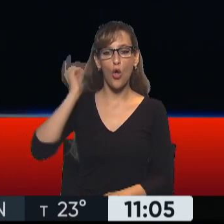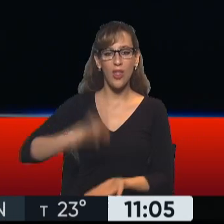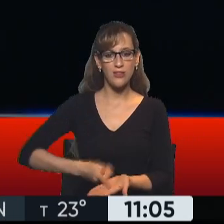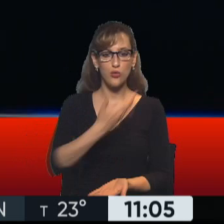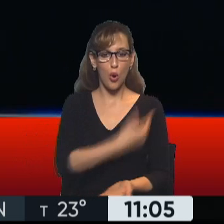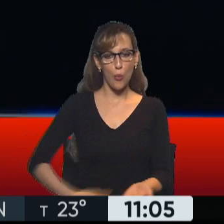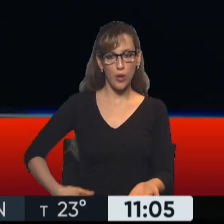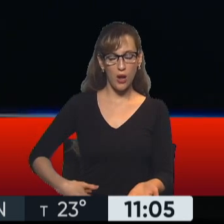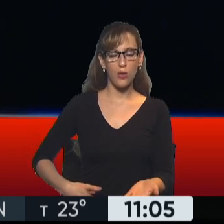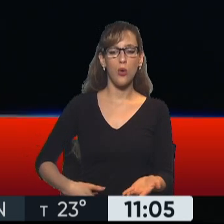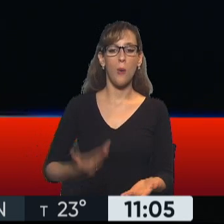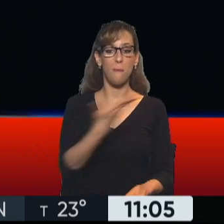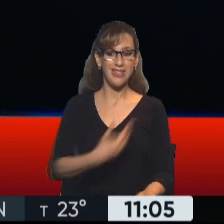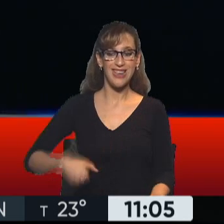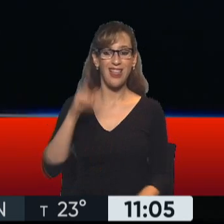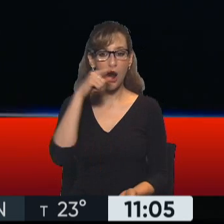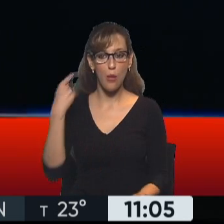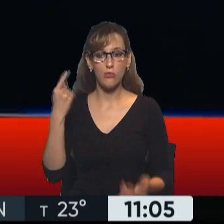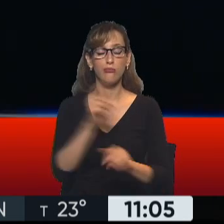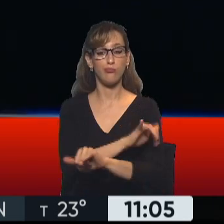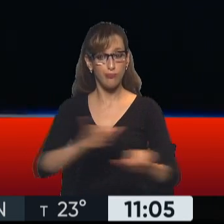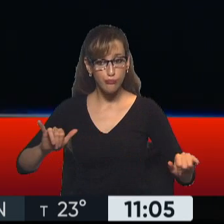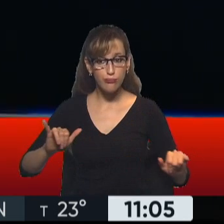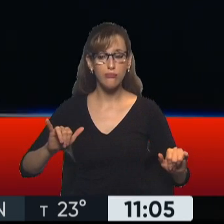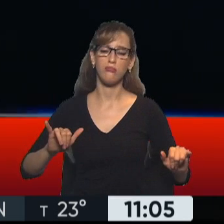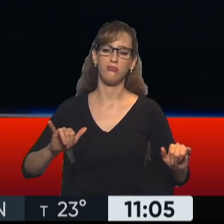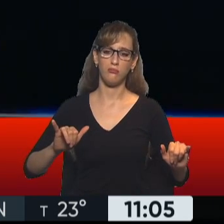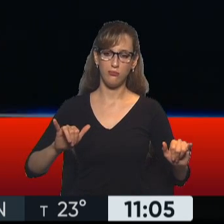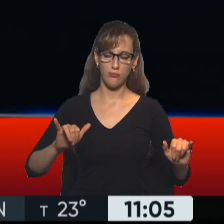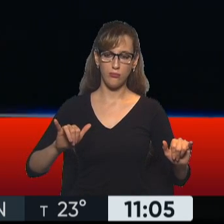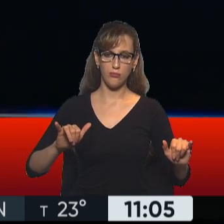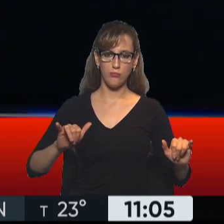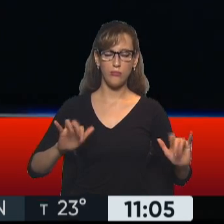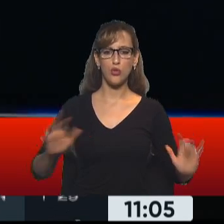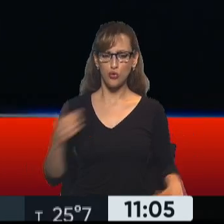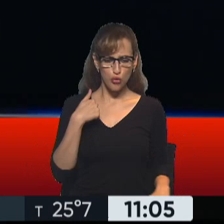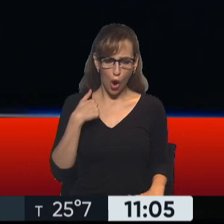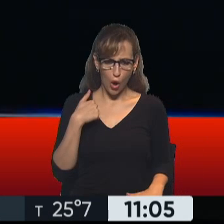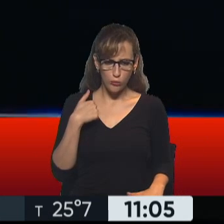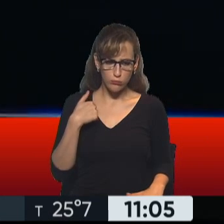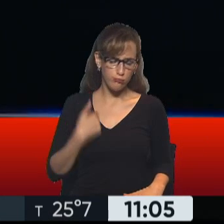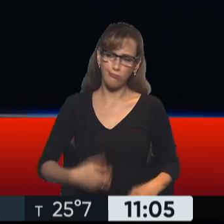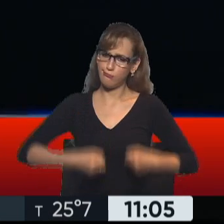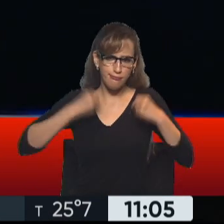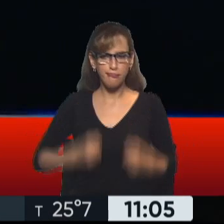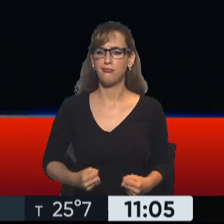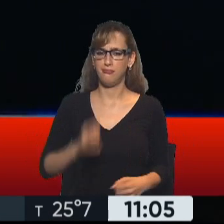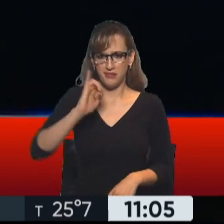comunicado el presidente de la Nación, no tengo duda, va a contar con